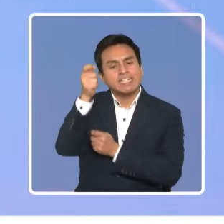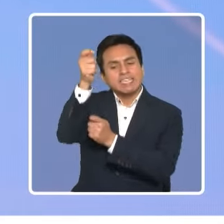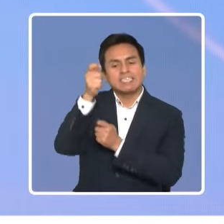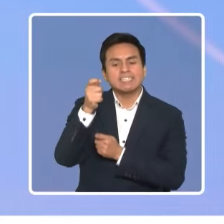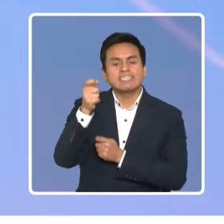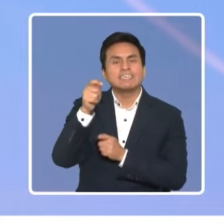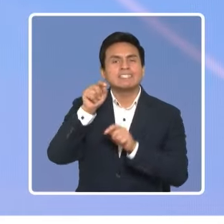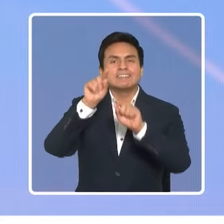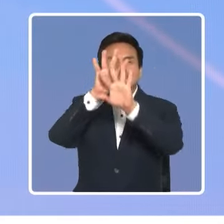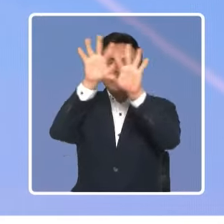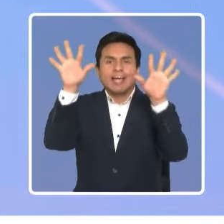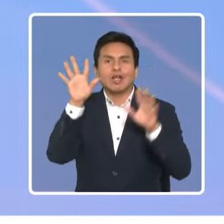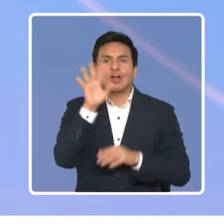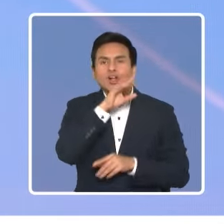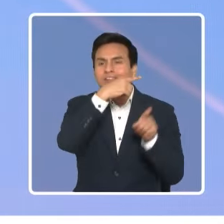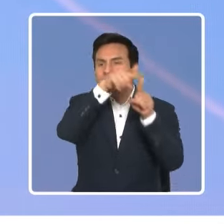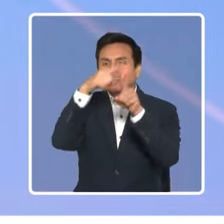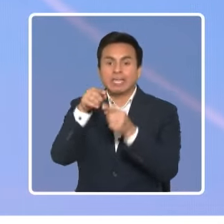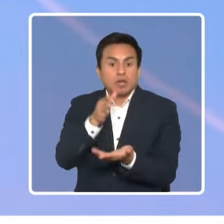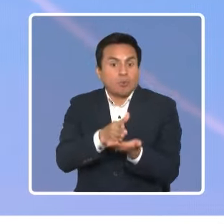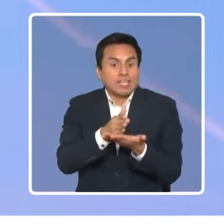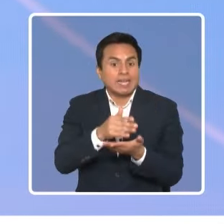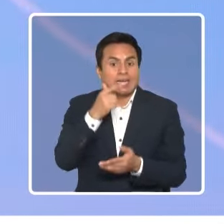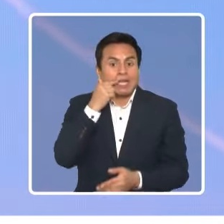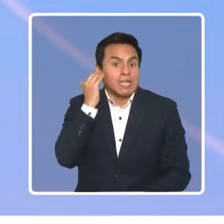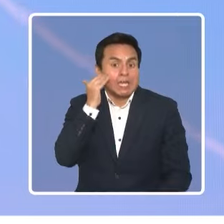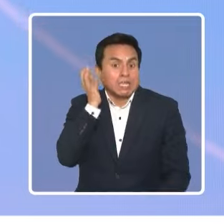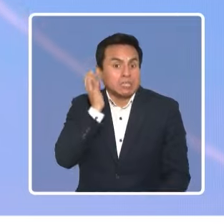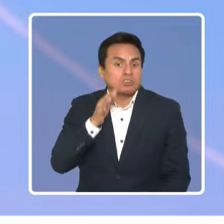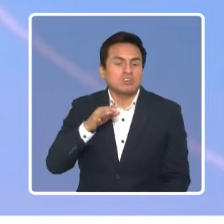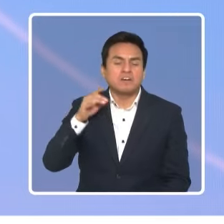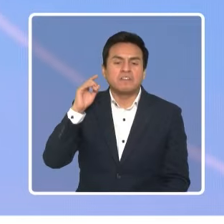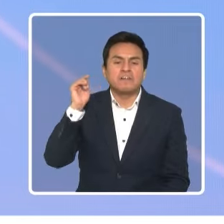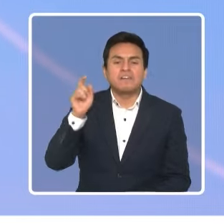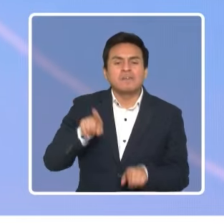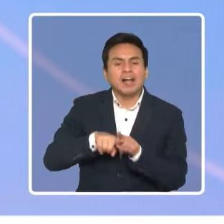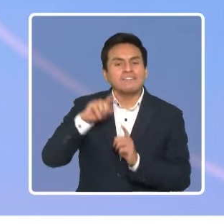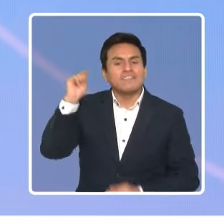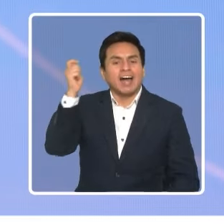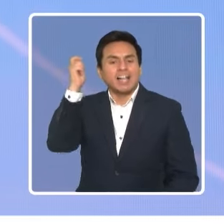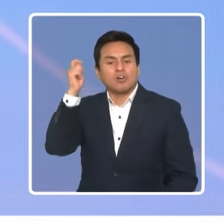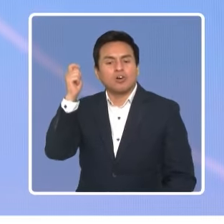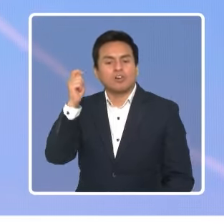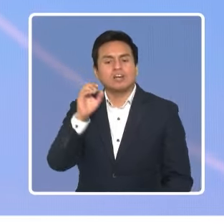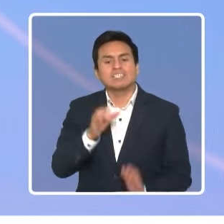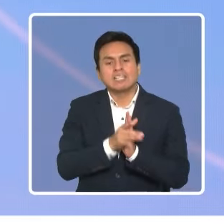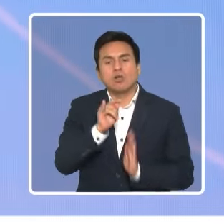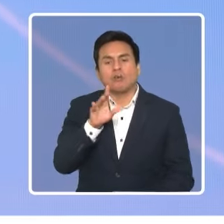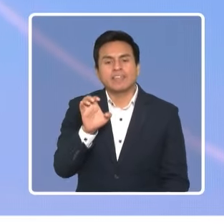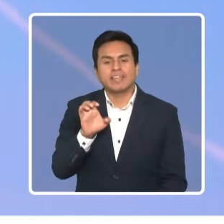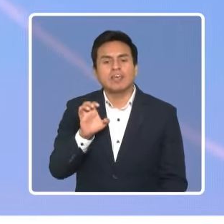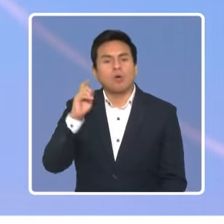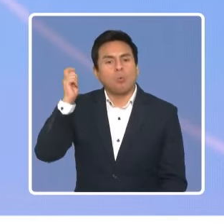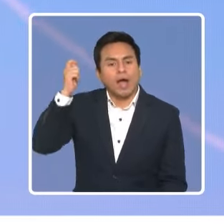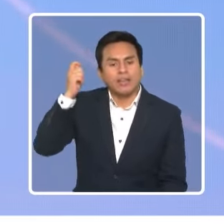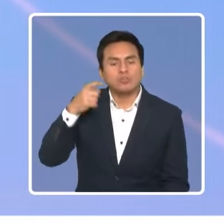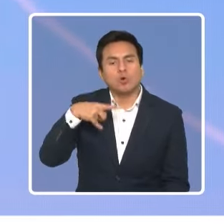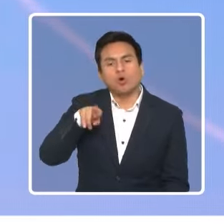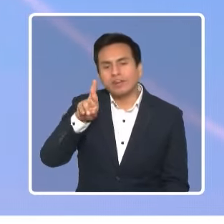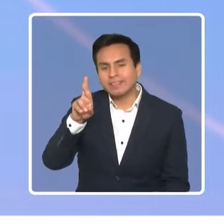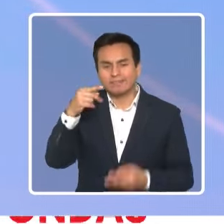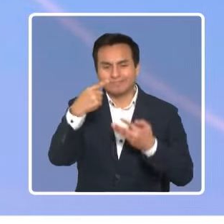que colorean los cielos, en las escuelas los niños y las niñas que bailan la cueca, el valchilote, el huayno, el trote